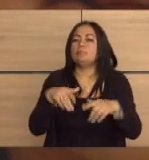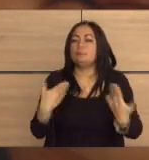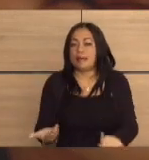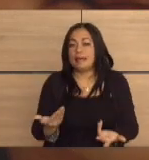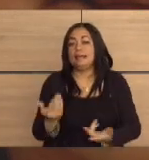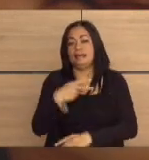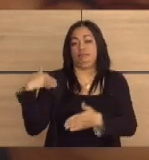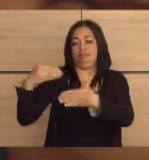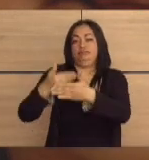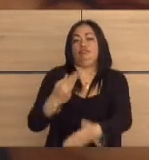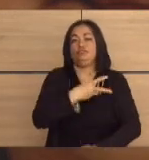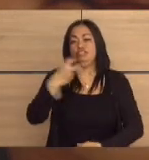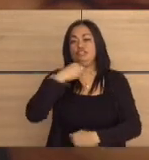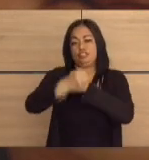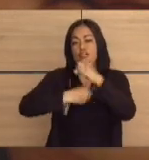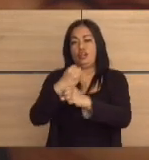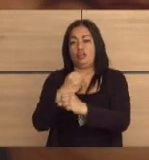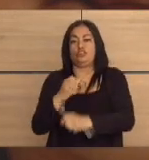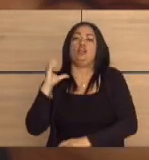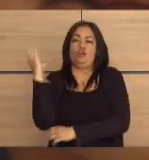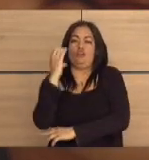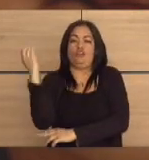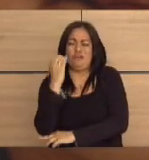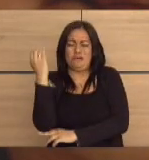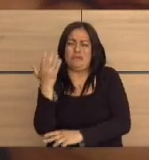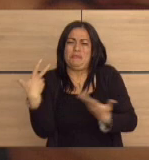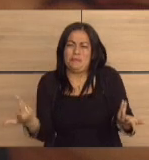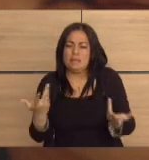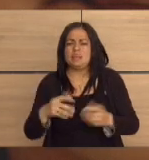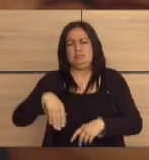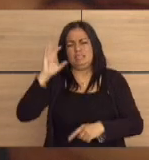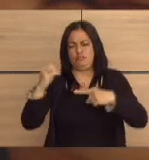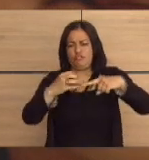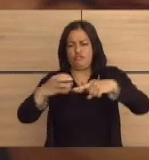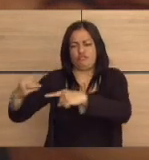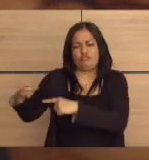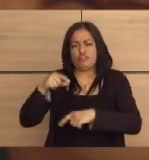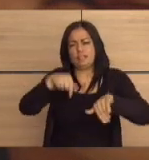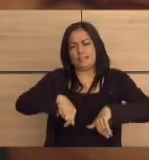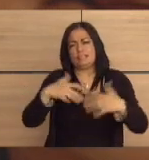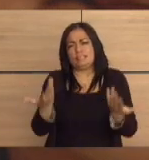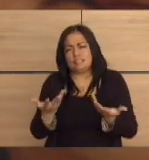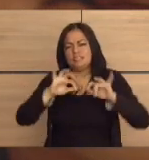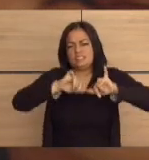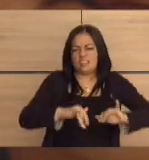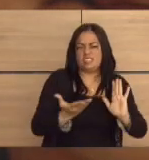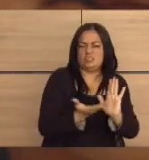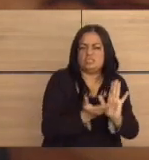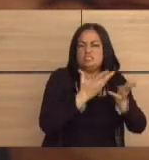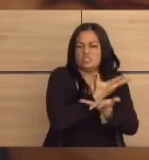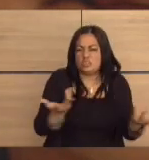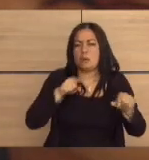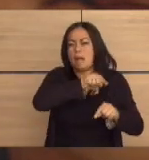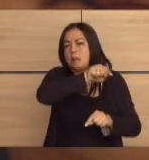del Bicentenario. Han sido muchos los foros educativos regionales en las más de 96 secretarías certificadas que se han